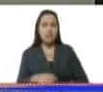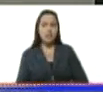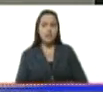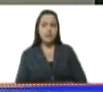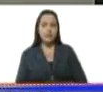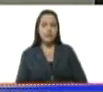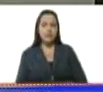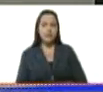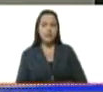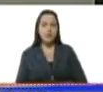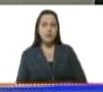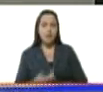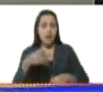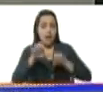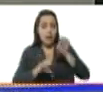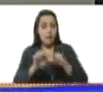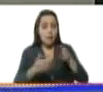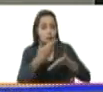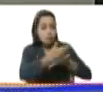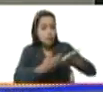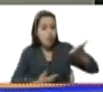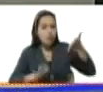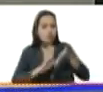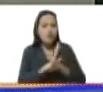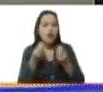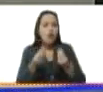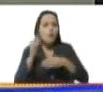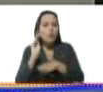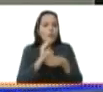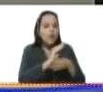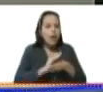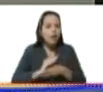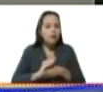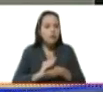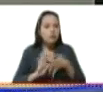Hoy han pasado revista de todos los mecanismos de prevención.